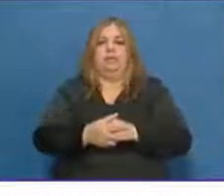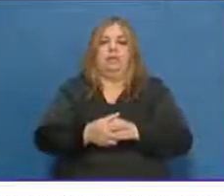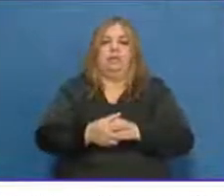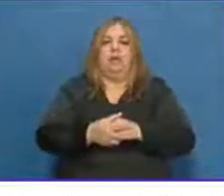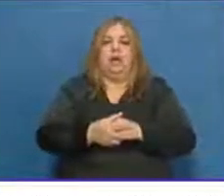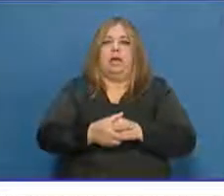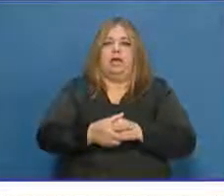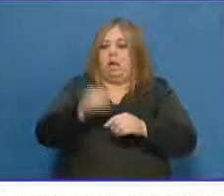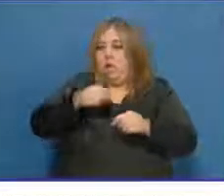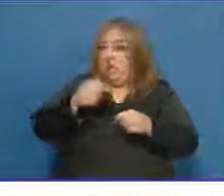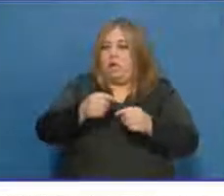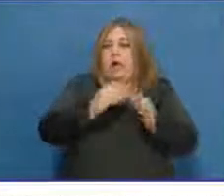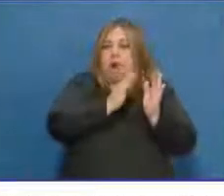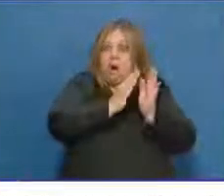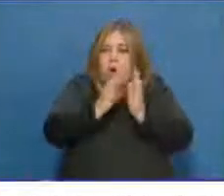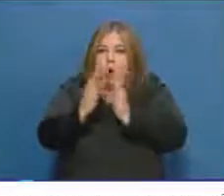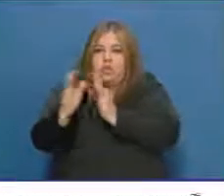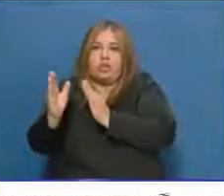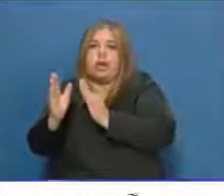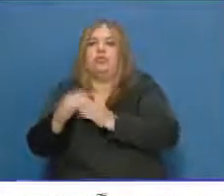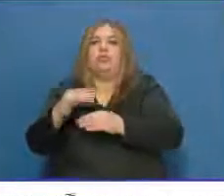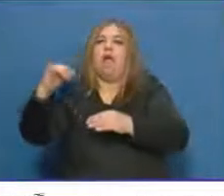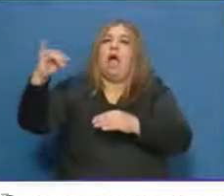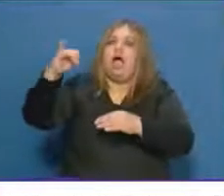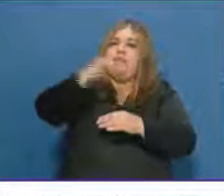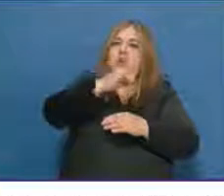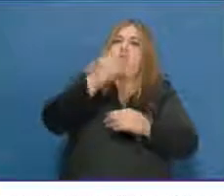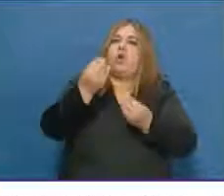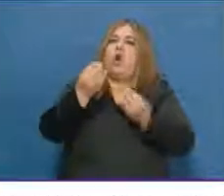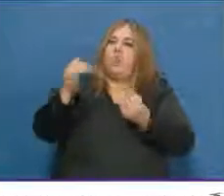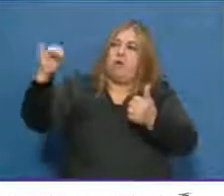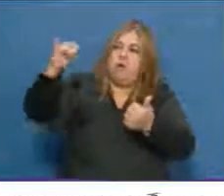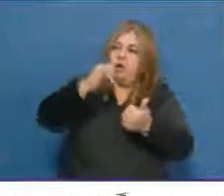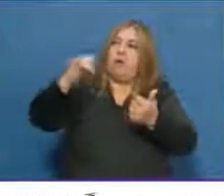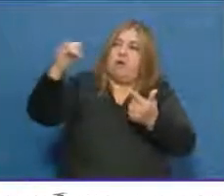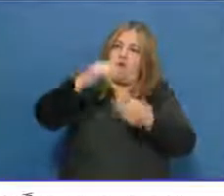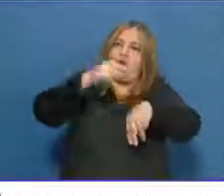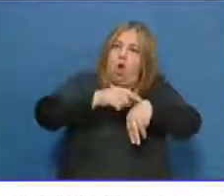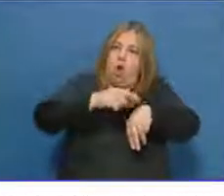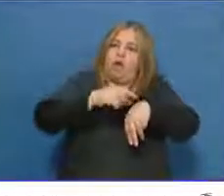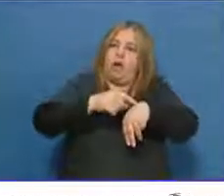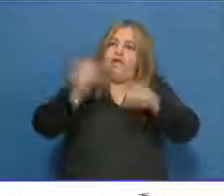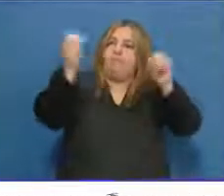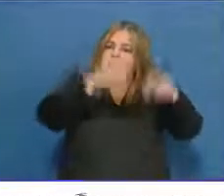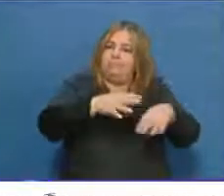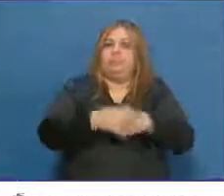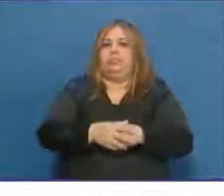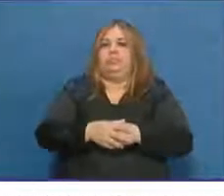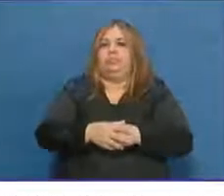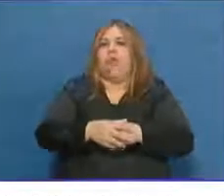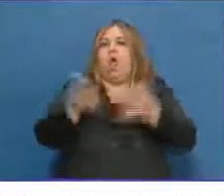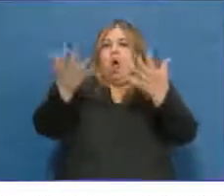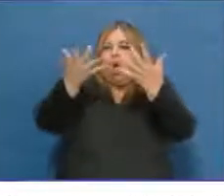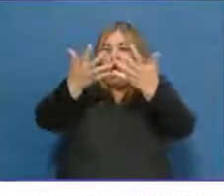ordenando los flujos de llegada de los aviones para que no se sature la aerostación, en función de eso, que es fundamental, y es una coordinación a nivel